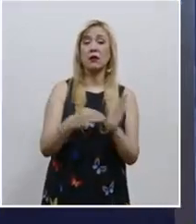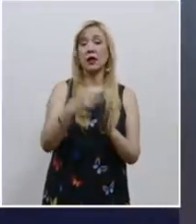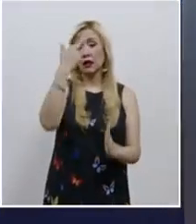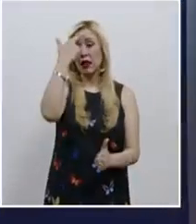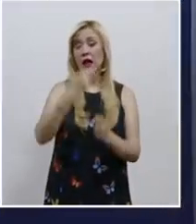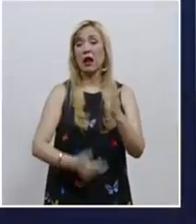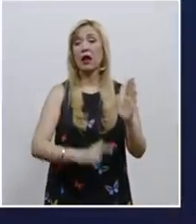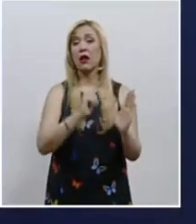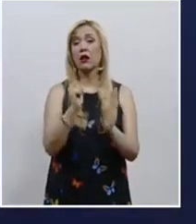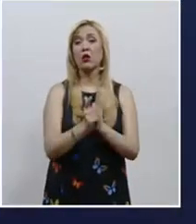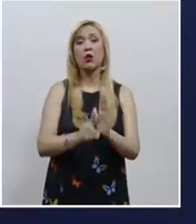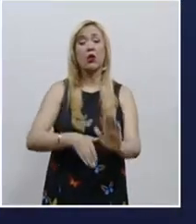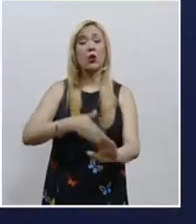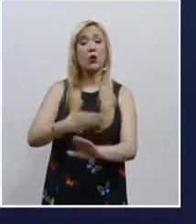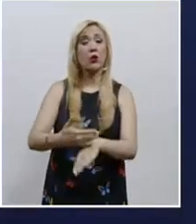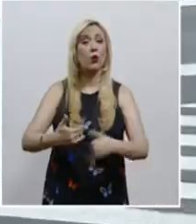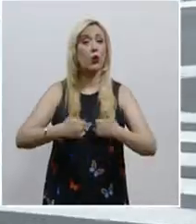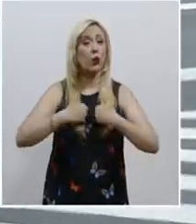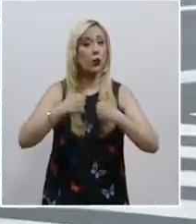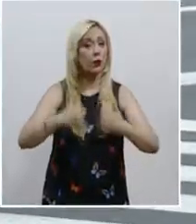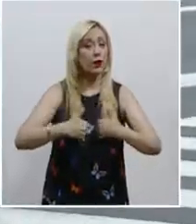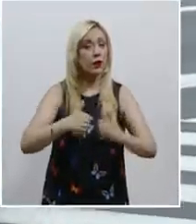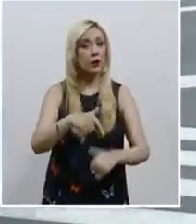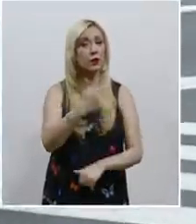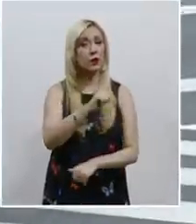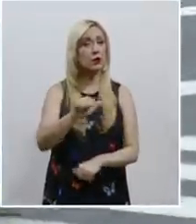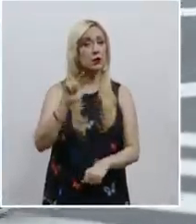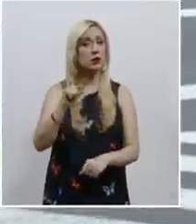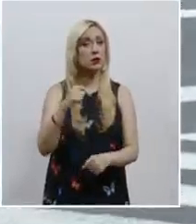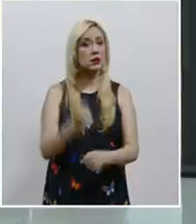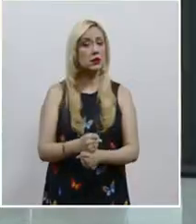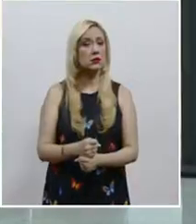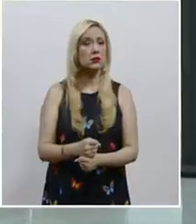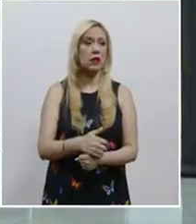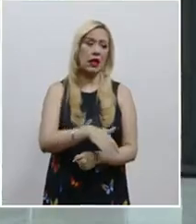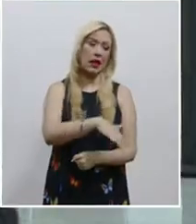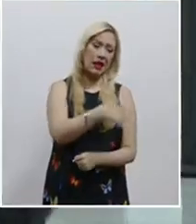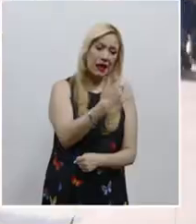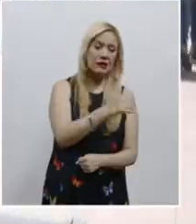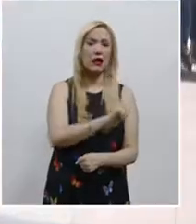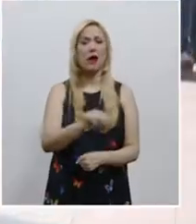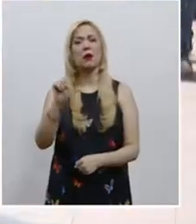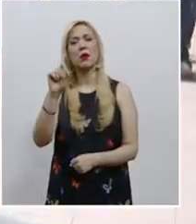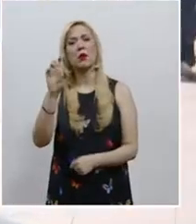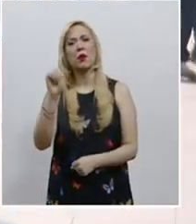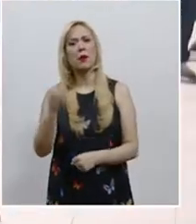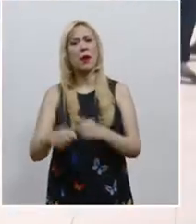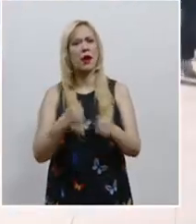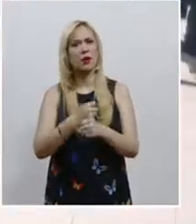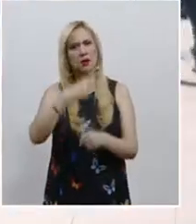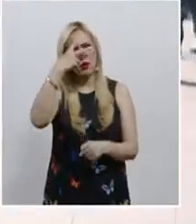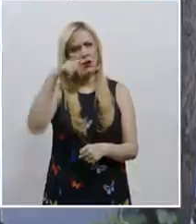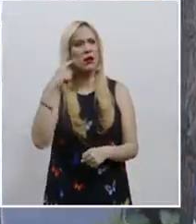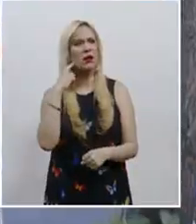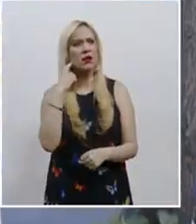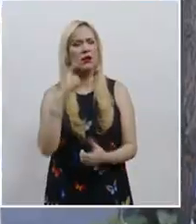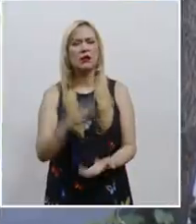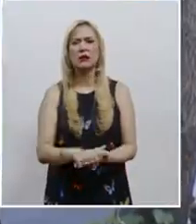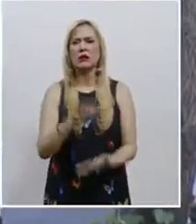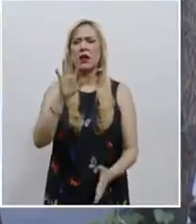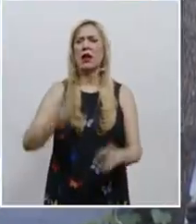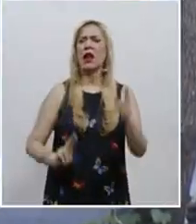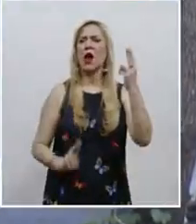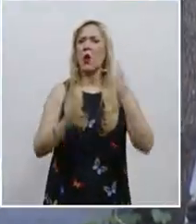contra adolescentes. En México, jóvenes de entre 15 y 29 años son víctimas de homicidio en zonas de